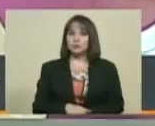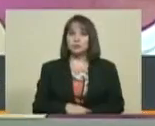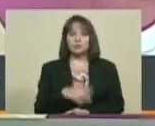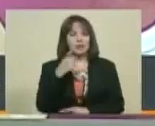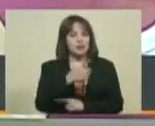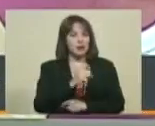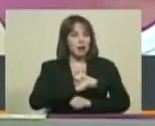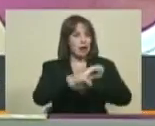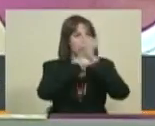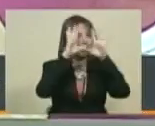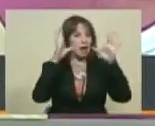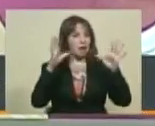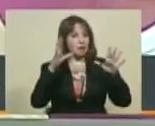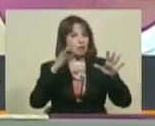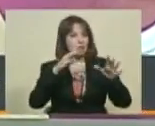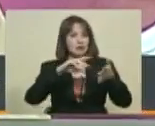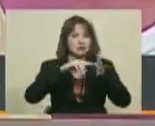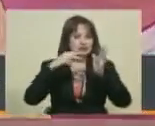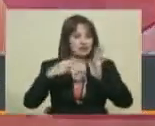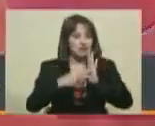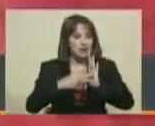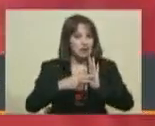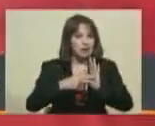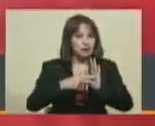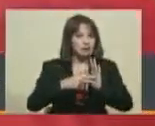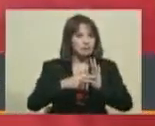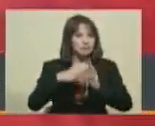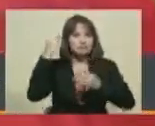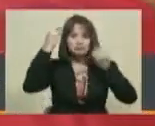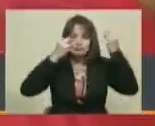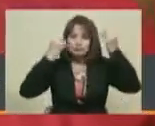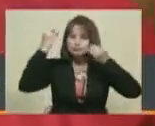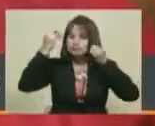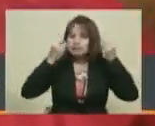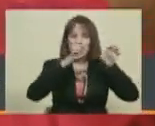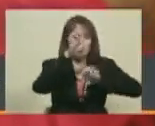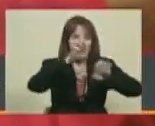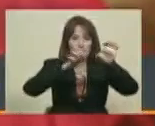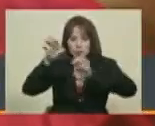el diagnóstico, compañero y hermano, presidente Manuel Quevedo,